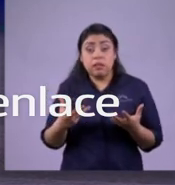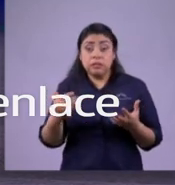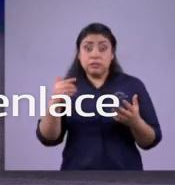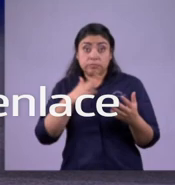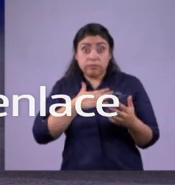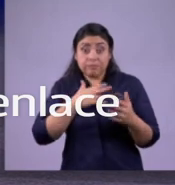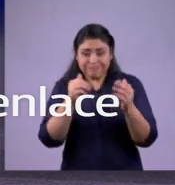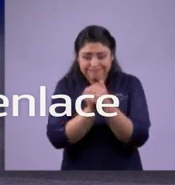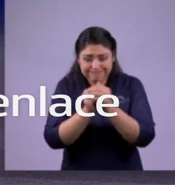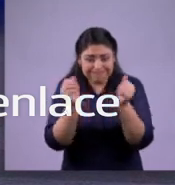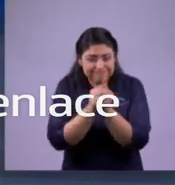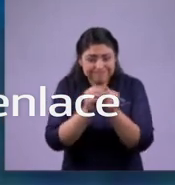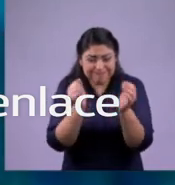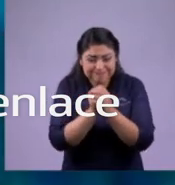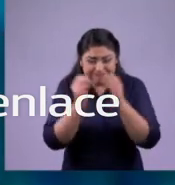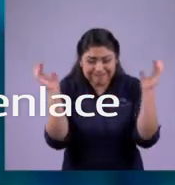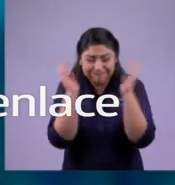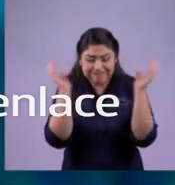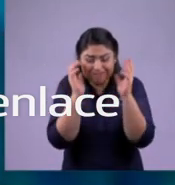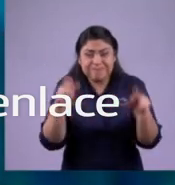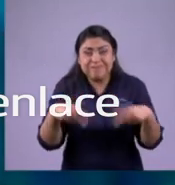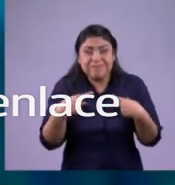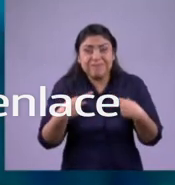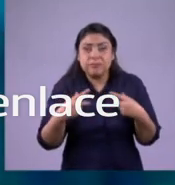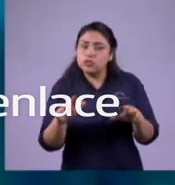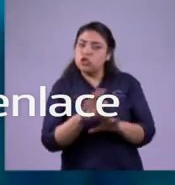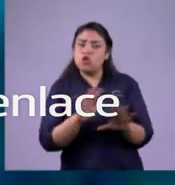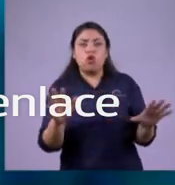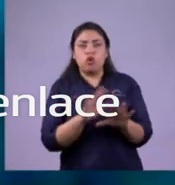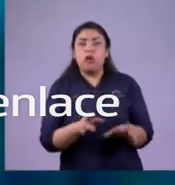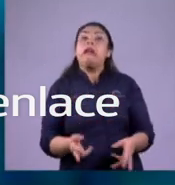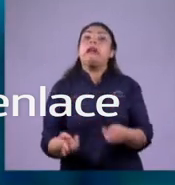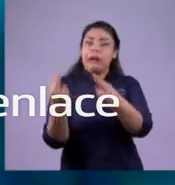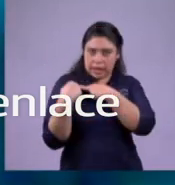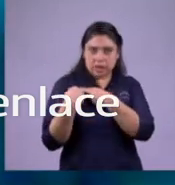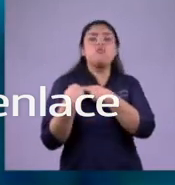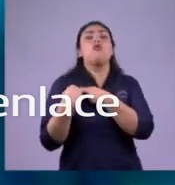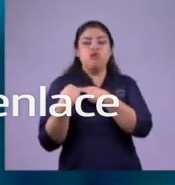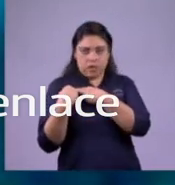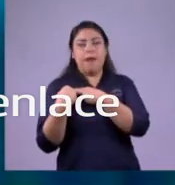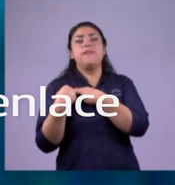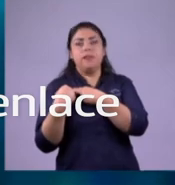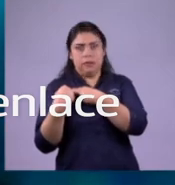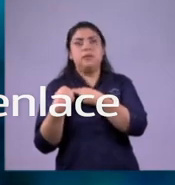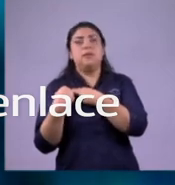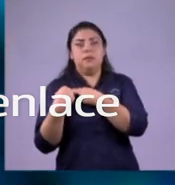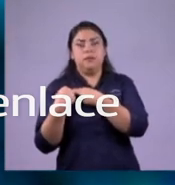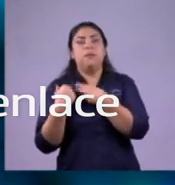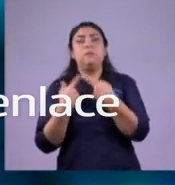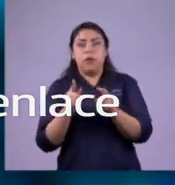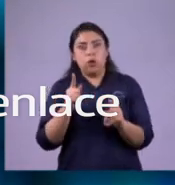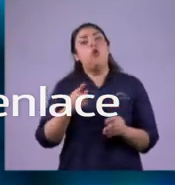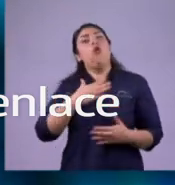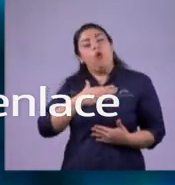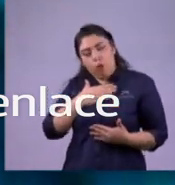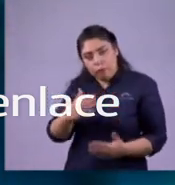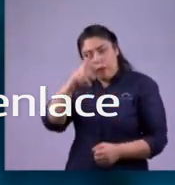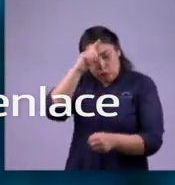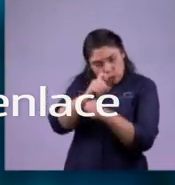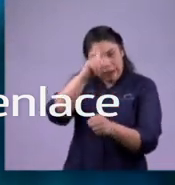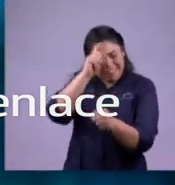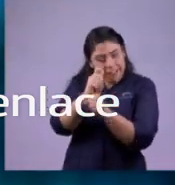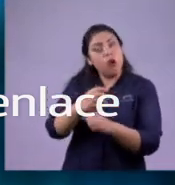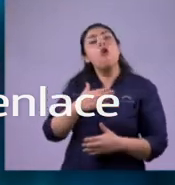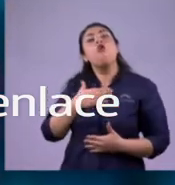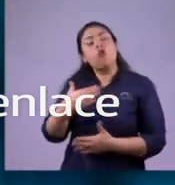afanar por la vida eso no quiere decir que eres un irresponsable sino que en donde trabajas trabajas confiando que si eso no